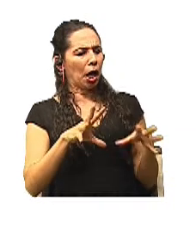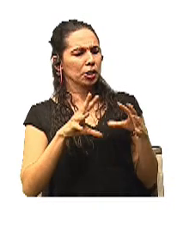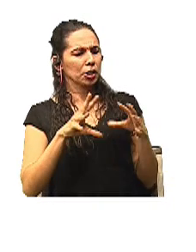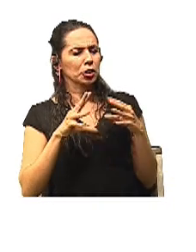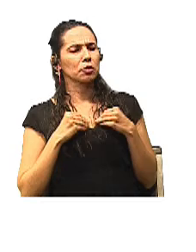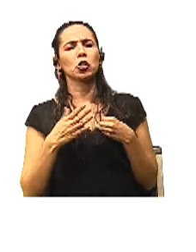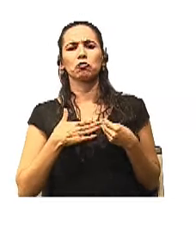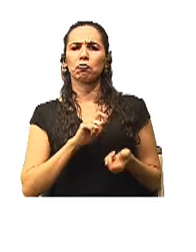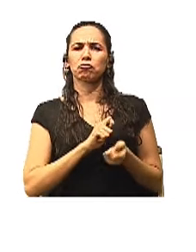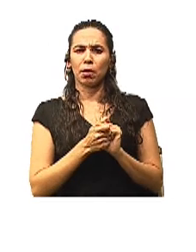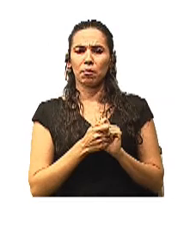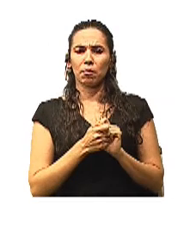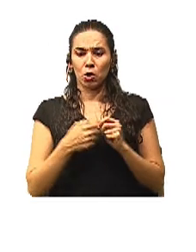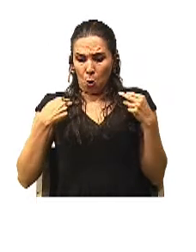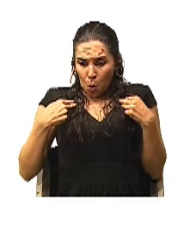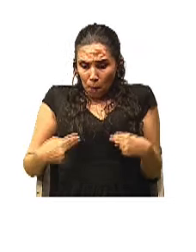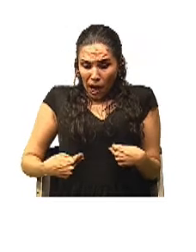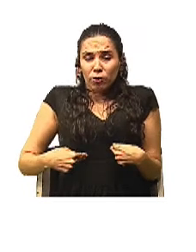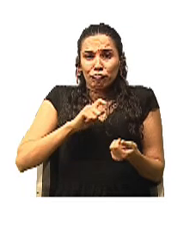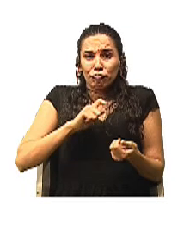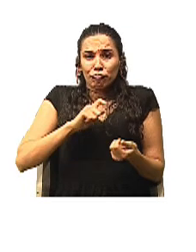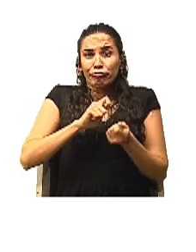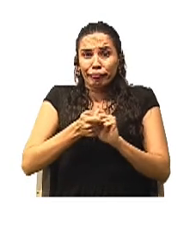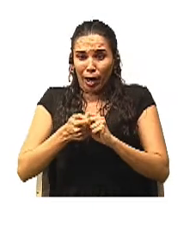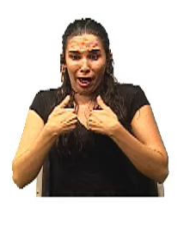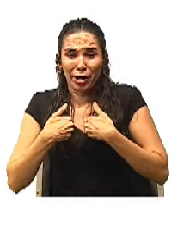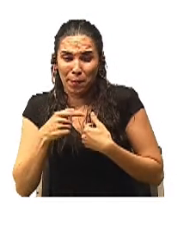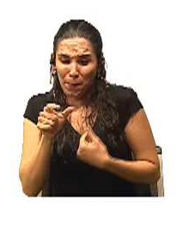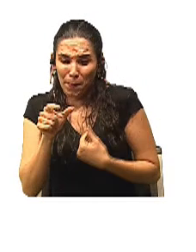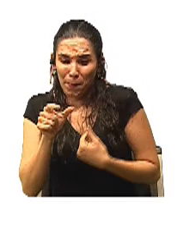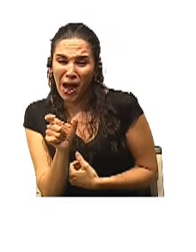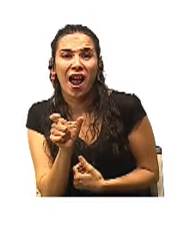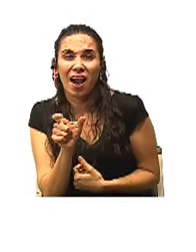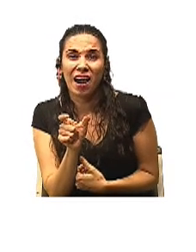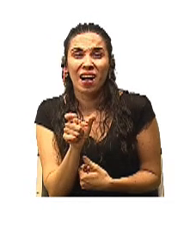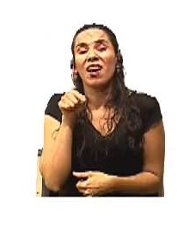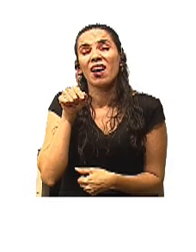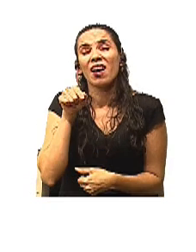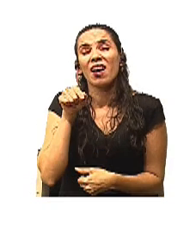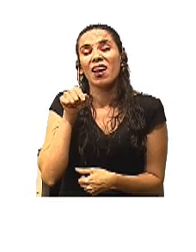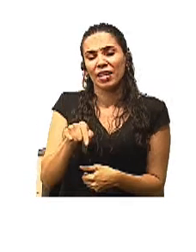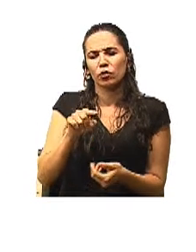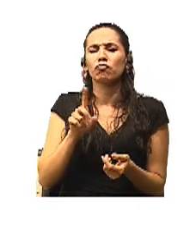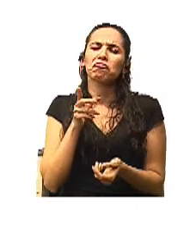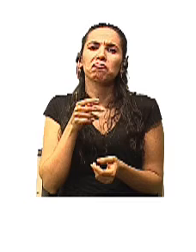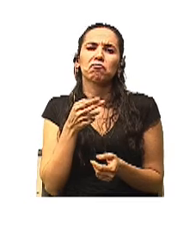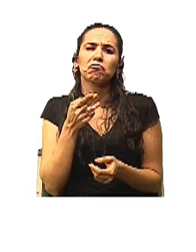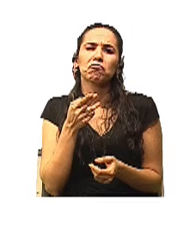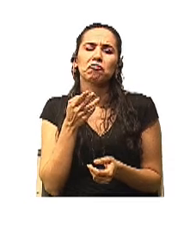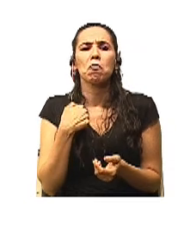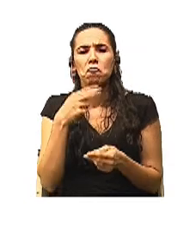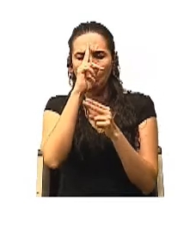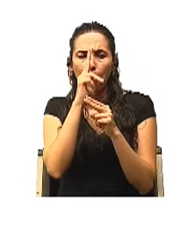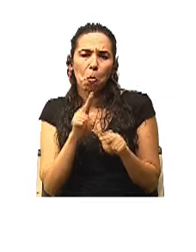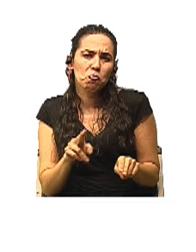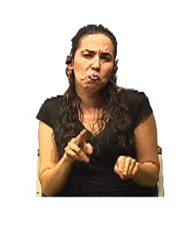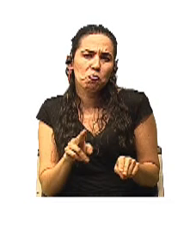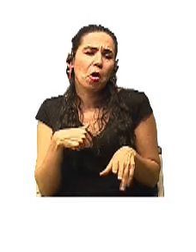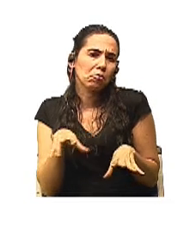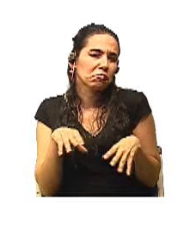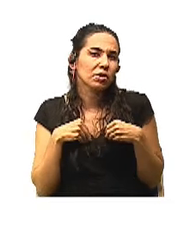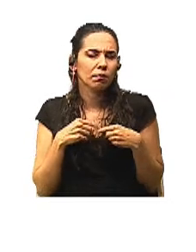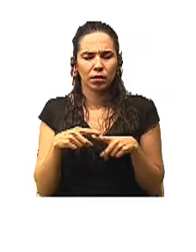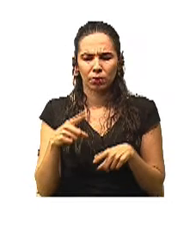cambio de humano a insecto. De una forma pues muy pasiva. Sin embargo, él se